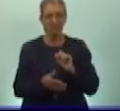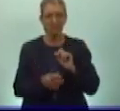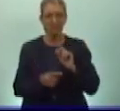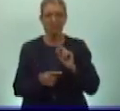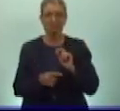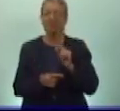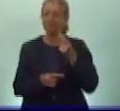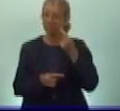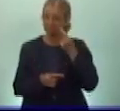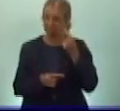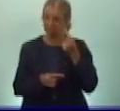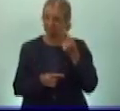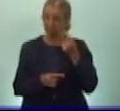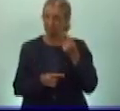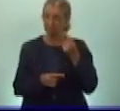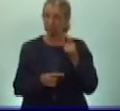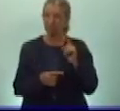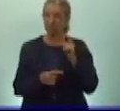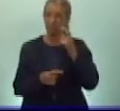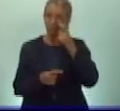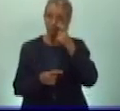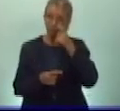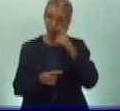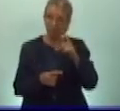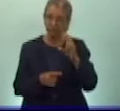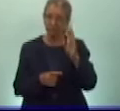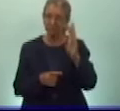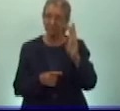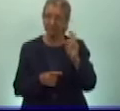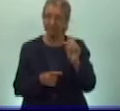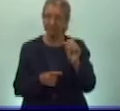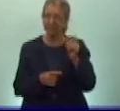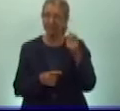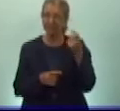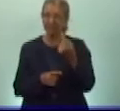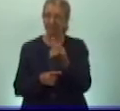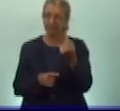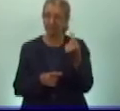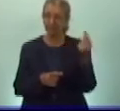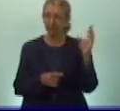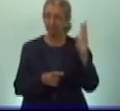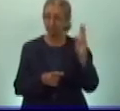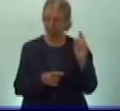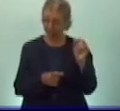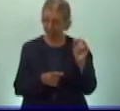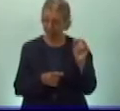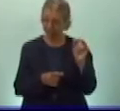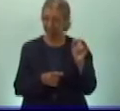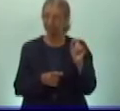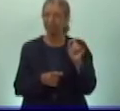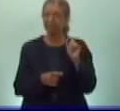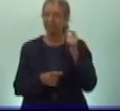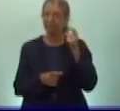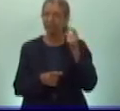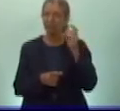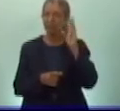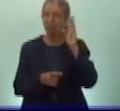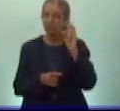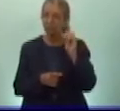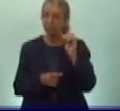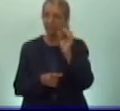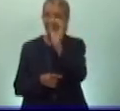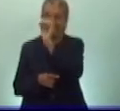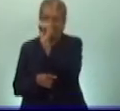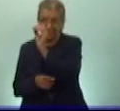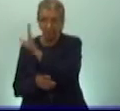les pido que observen la última cifra de cada uno de ellos. Fíjense bien, estamos hablando de números del